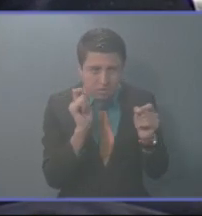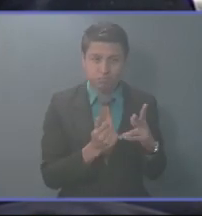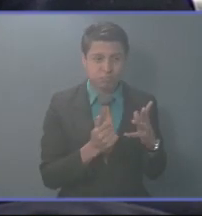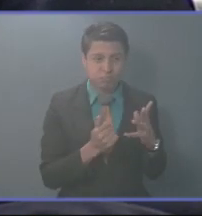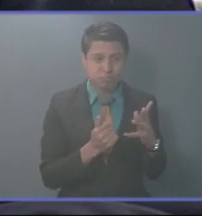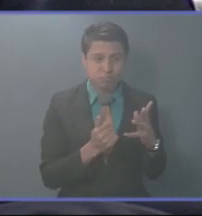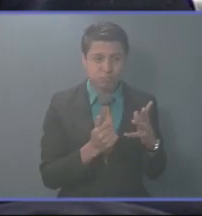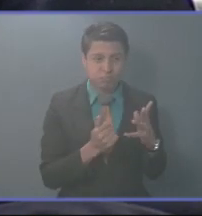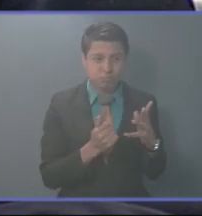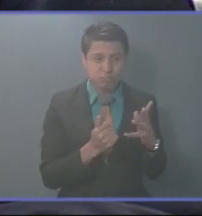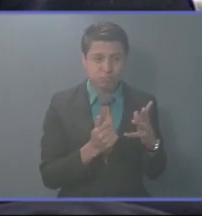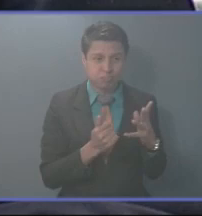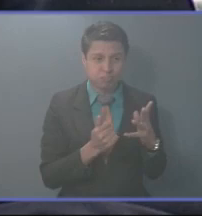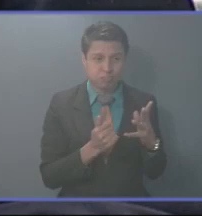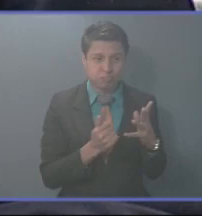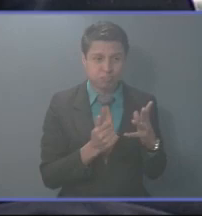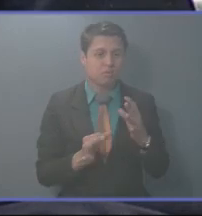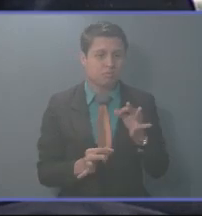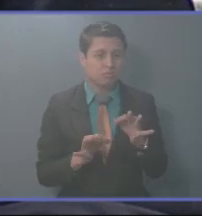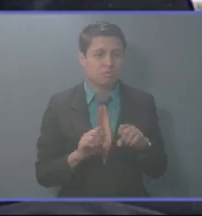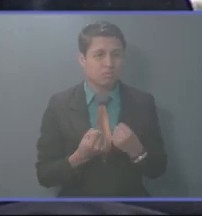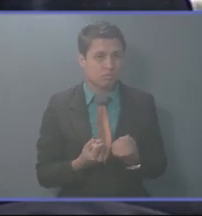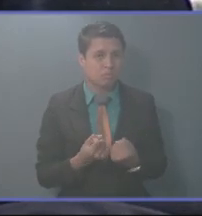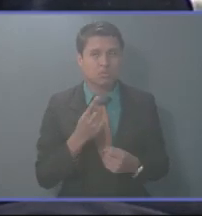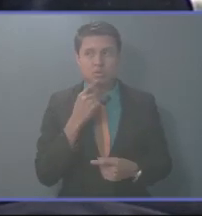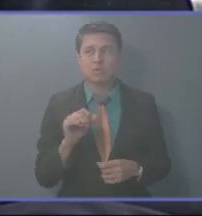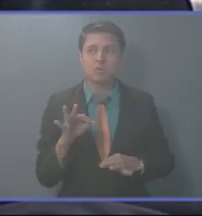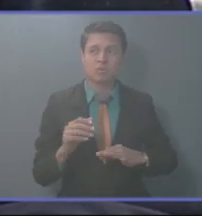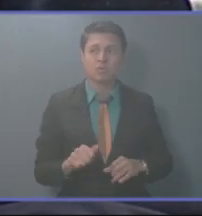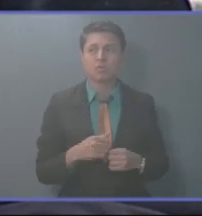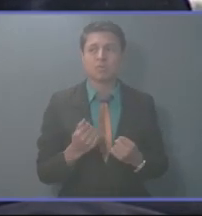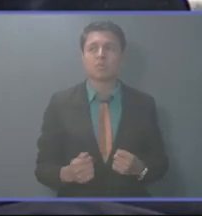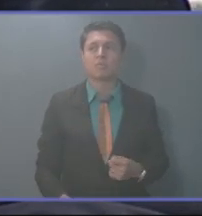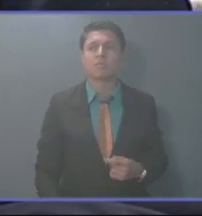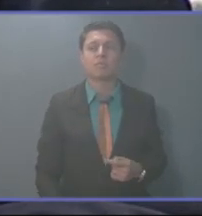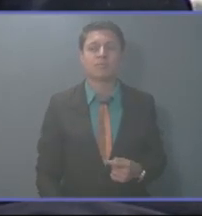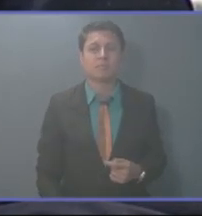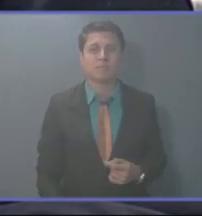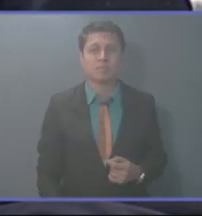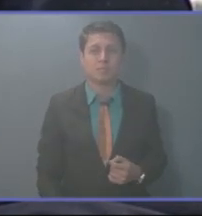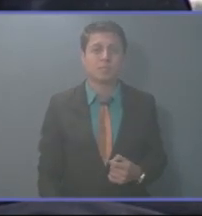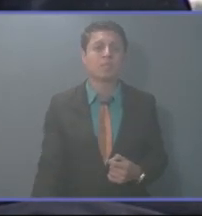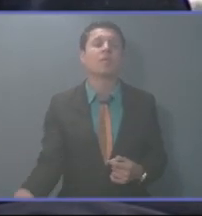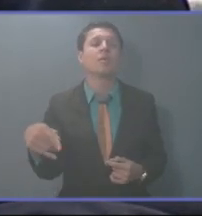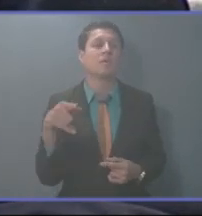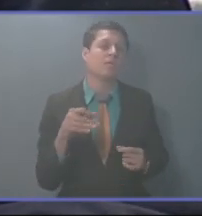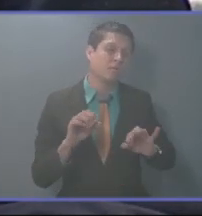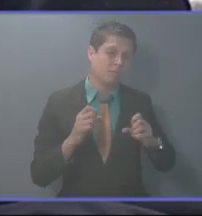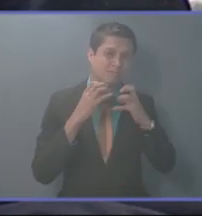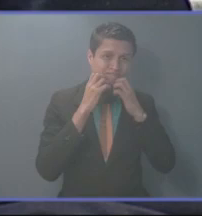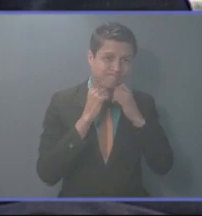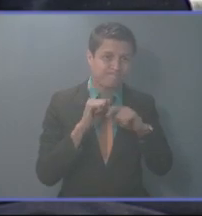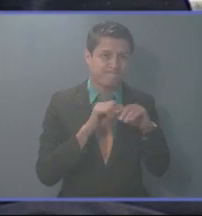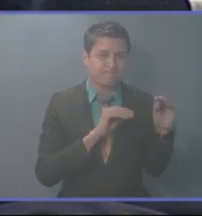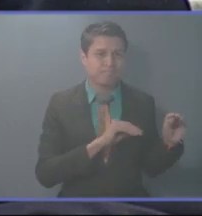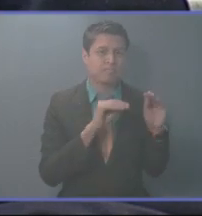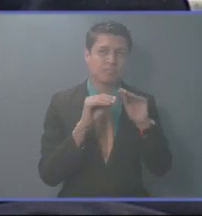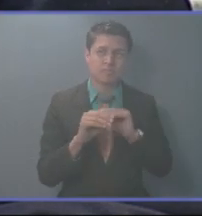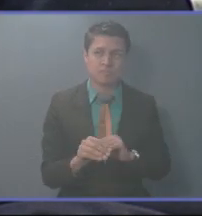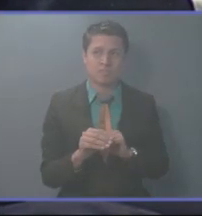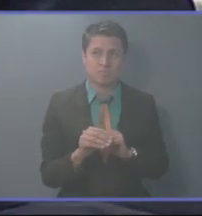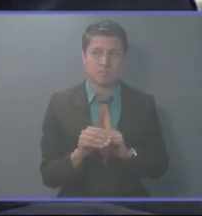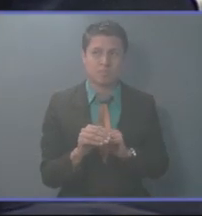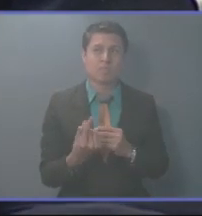culpabilidad, resocialización, presunción de inocencia y lesividad, entre otros, y garantizando el ejercicio